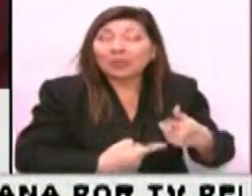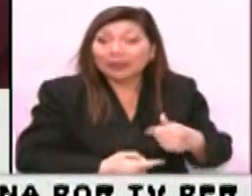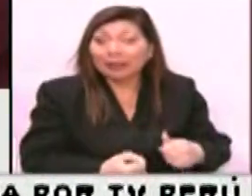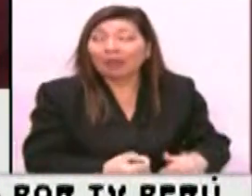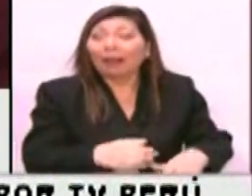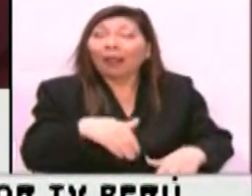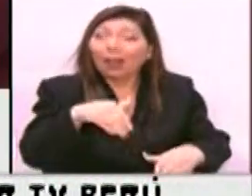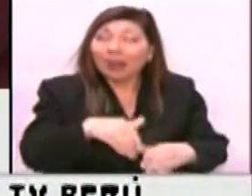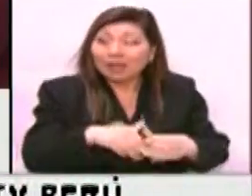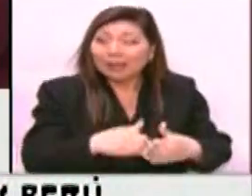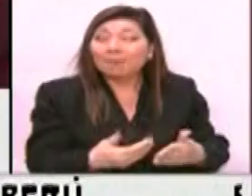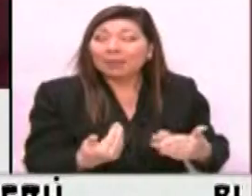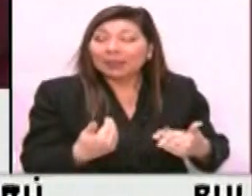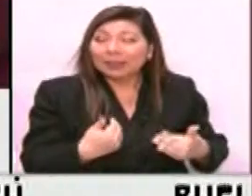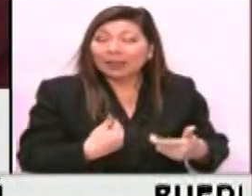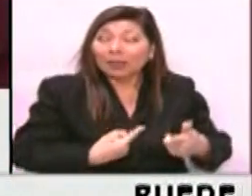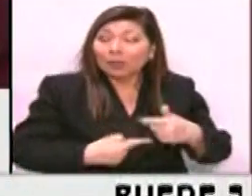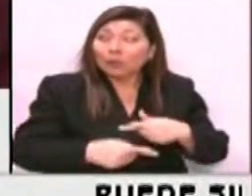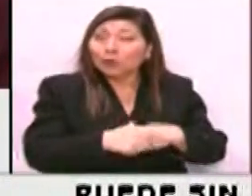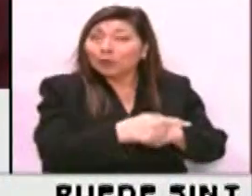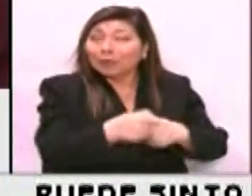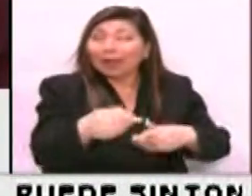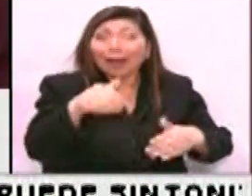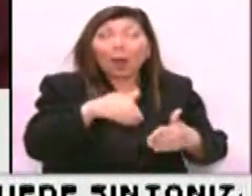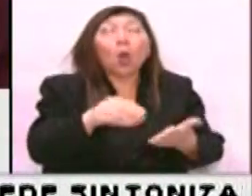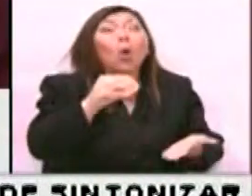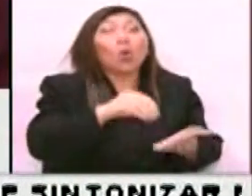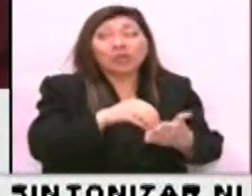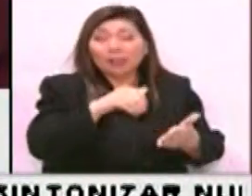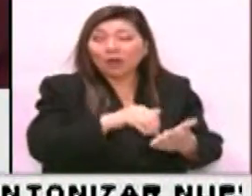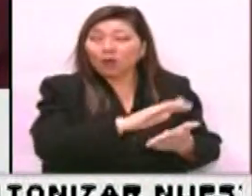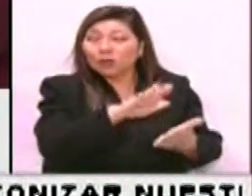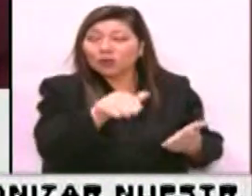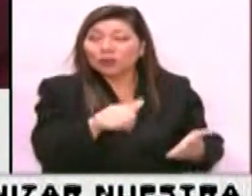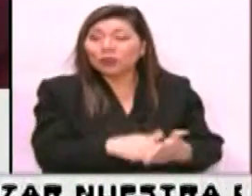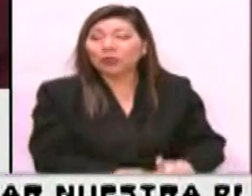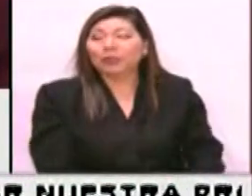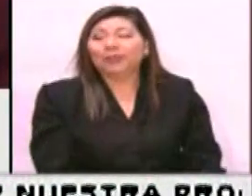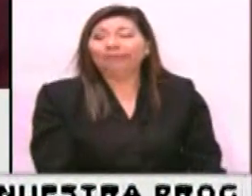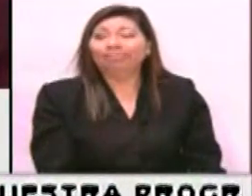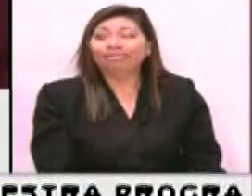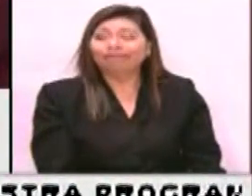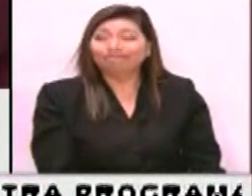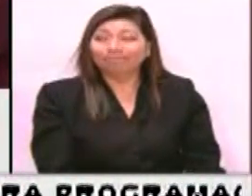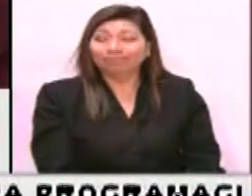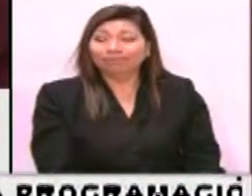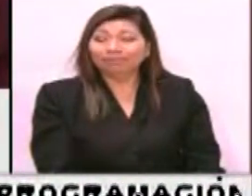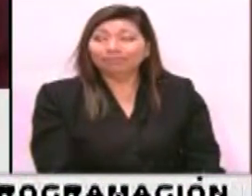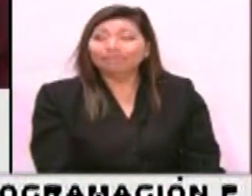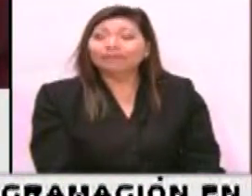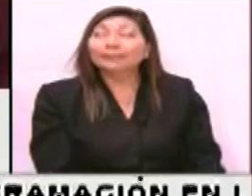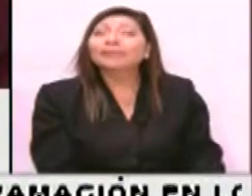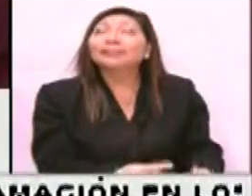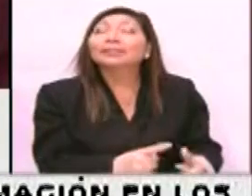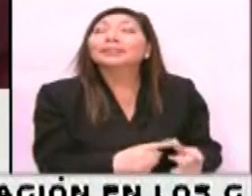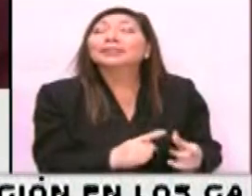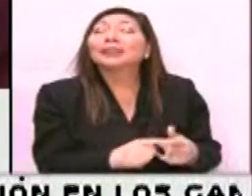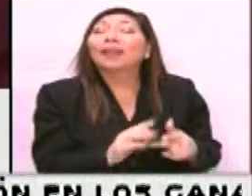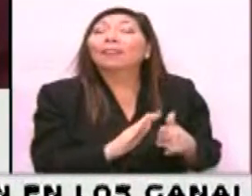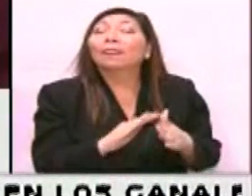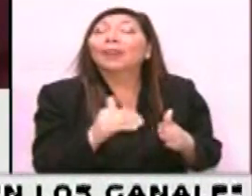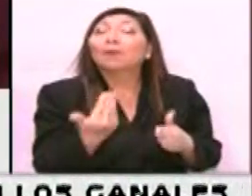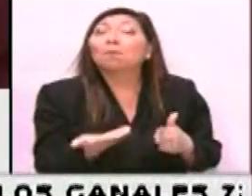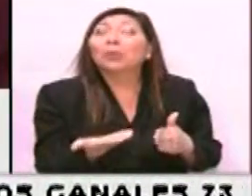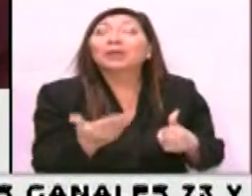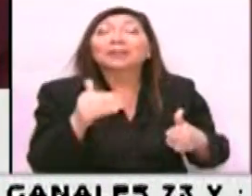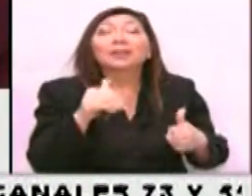elecciones generales, van a tener que entrar ustedes en campaña, todos. Y entonces, después de que